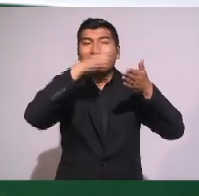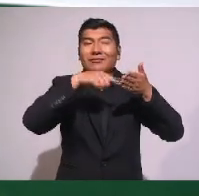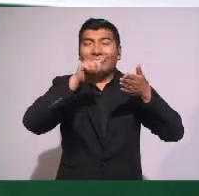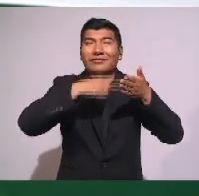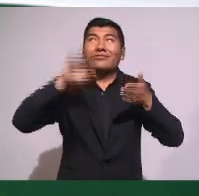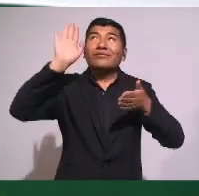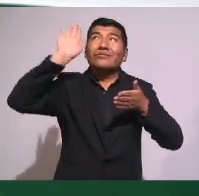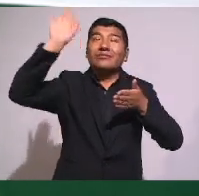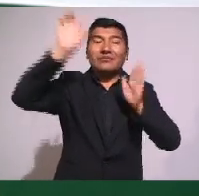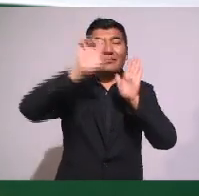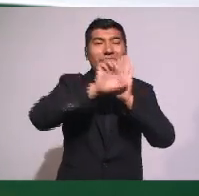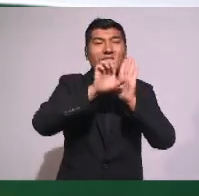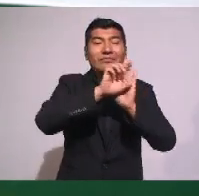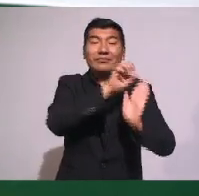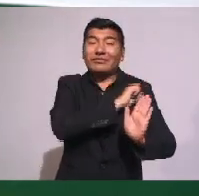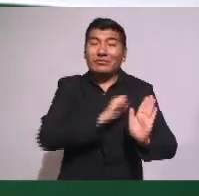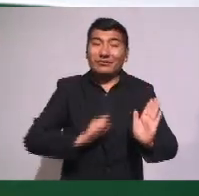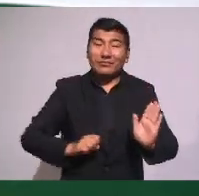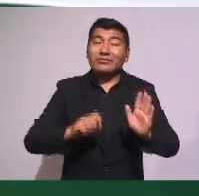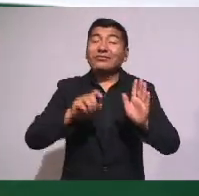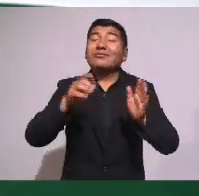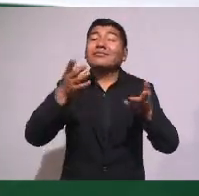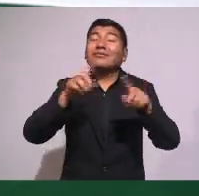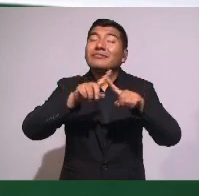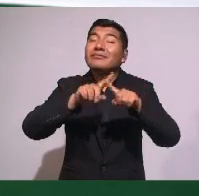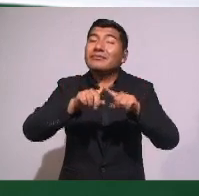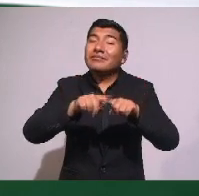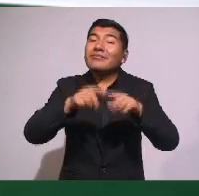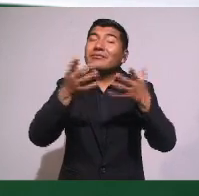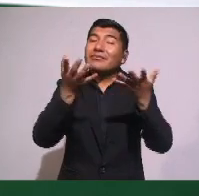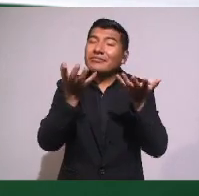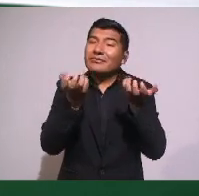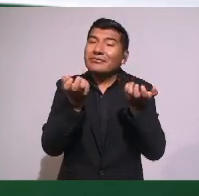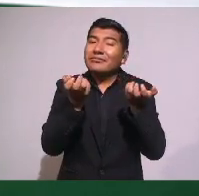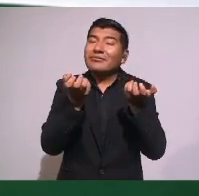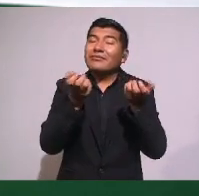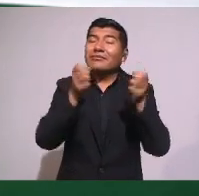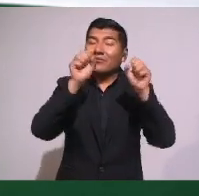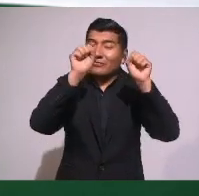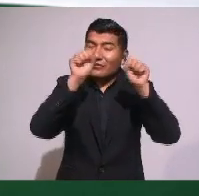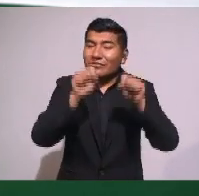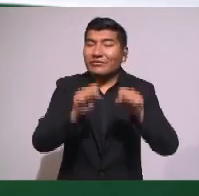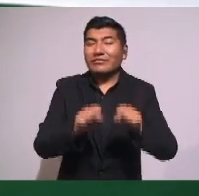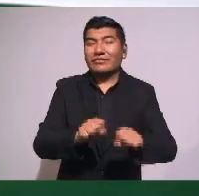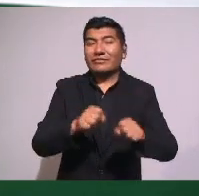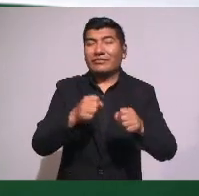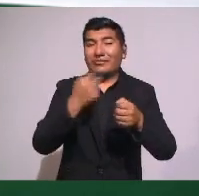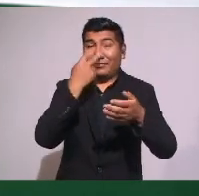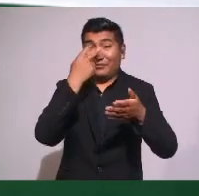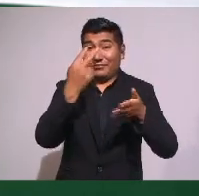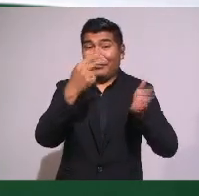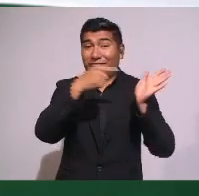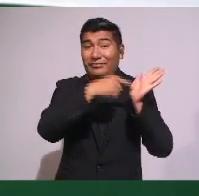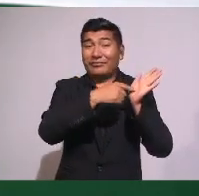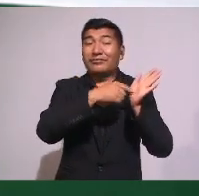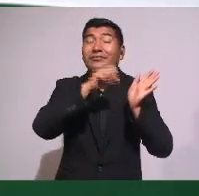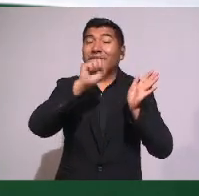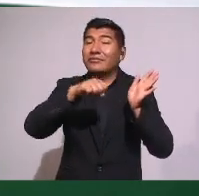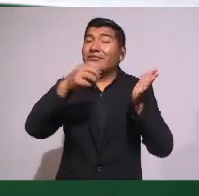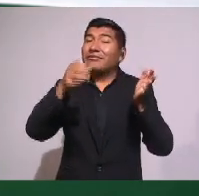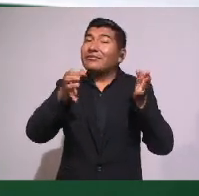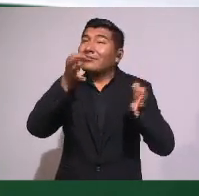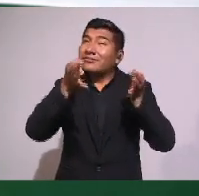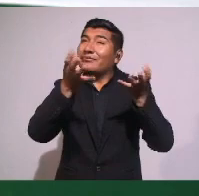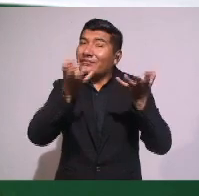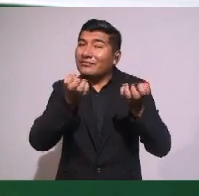Señor. Si quieres, puedes. Fíjense, si quieres,